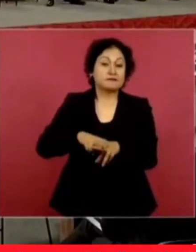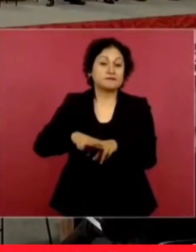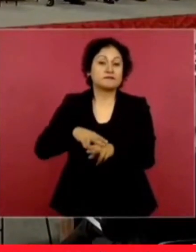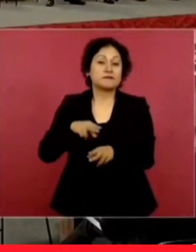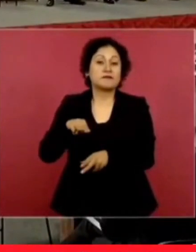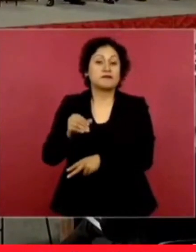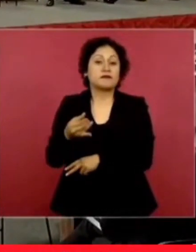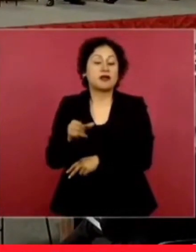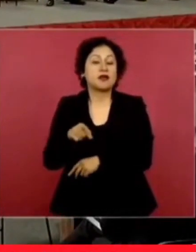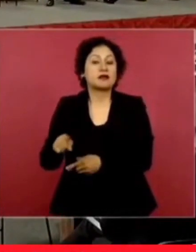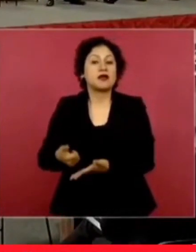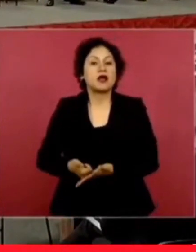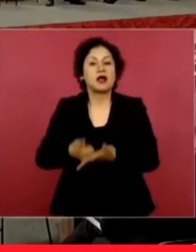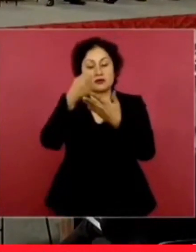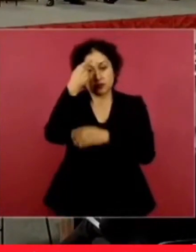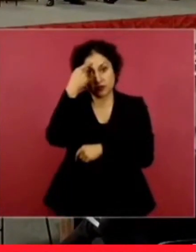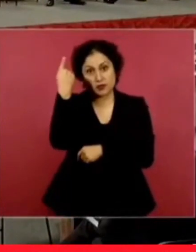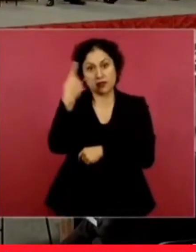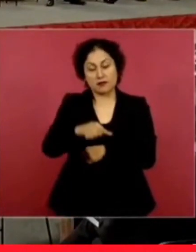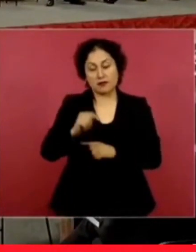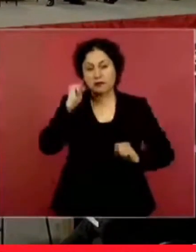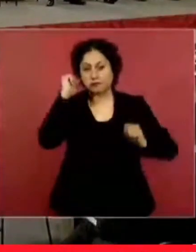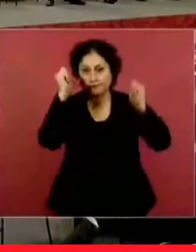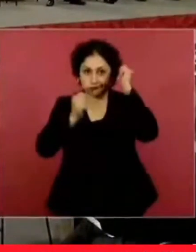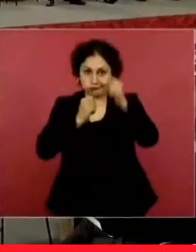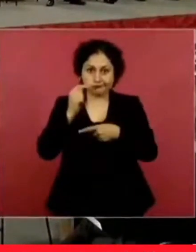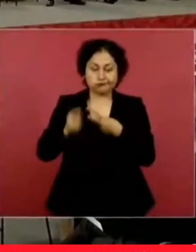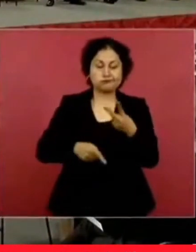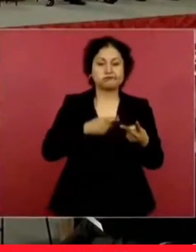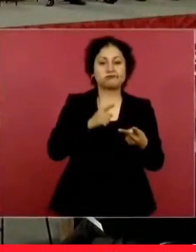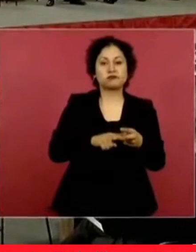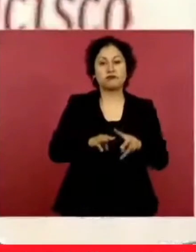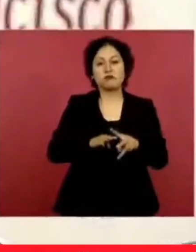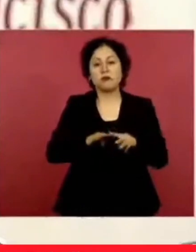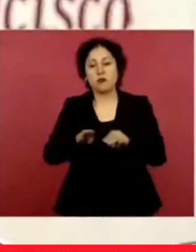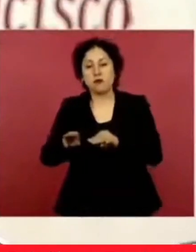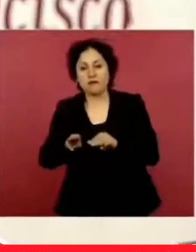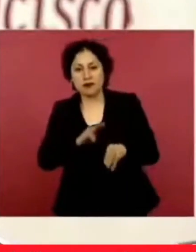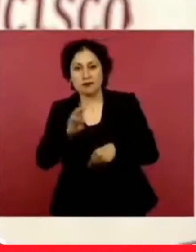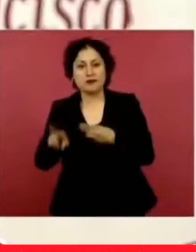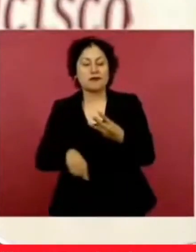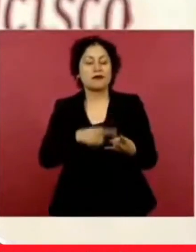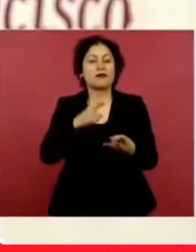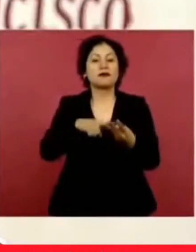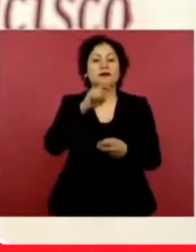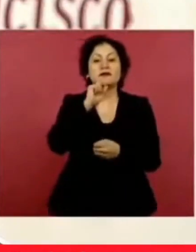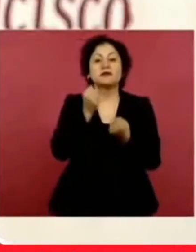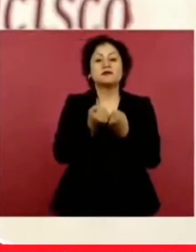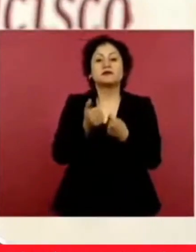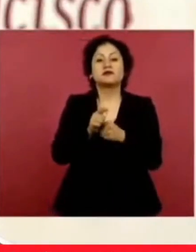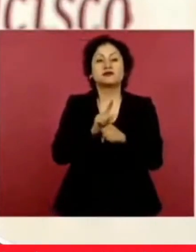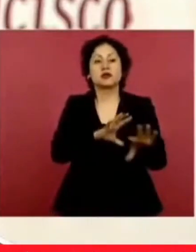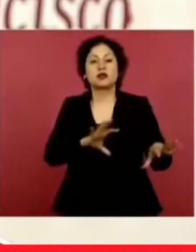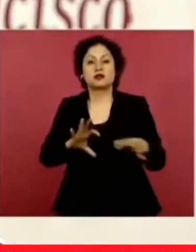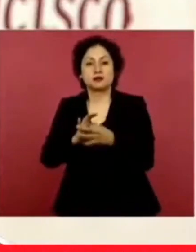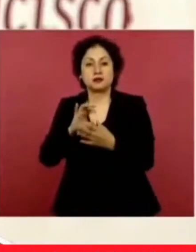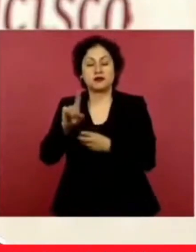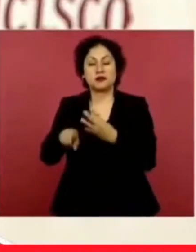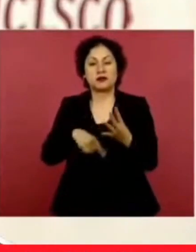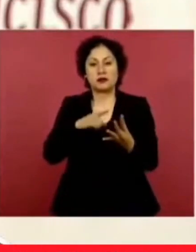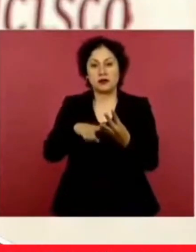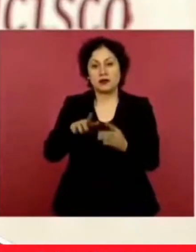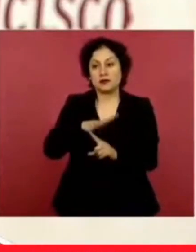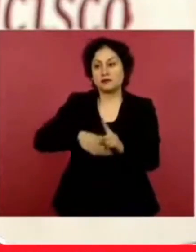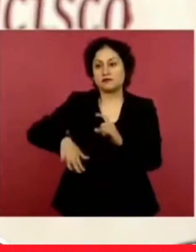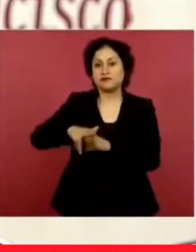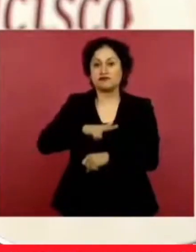las actividades turísticas, la movilidad, la inclusión social, la conservación ambiental y el rescate